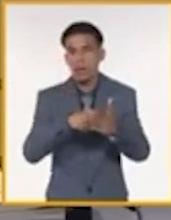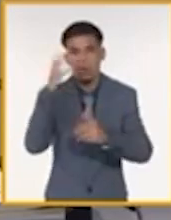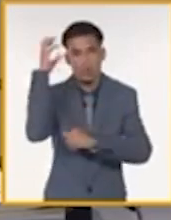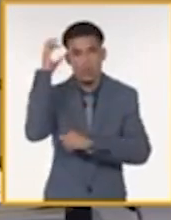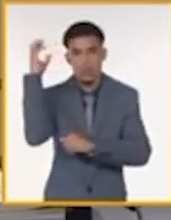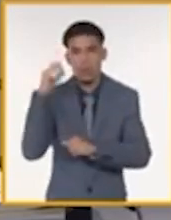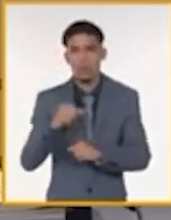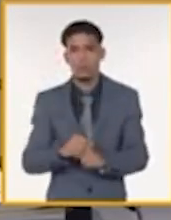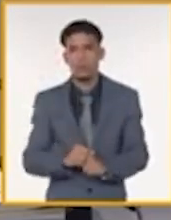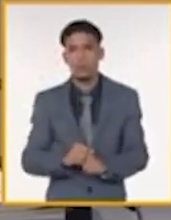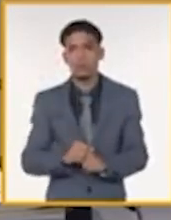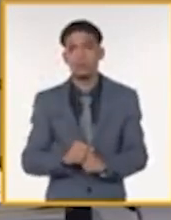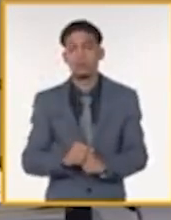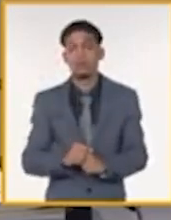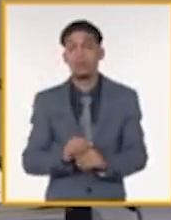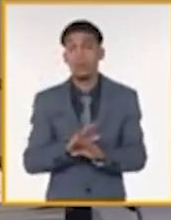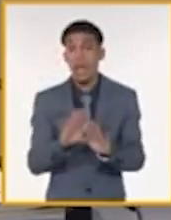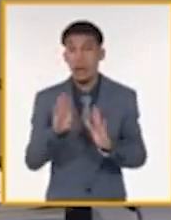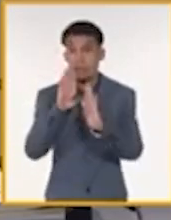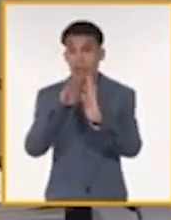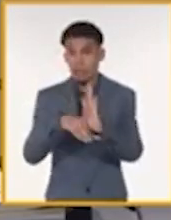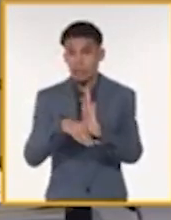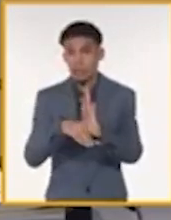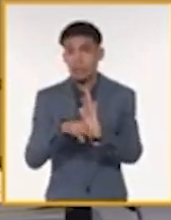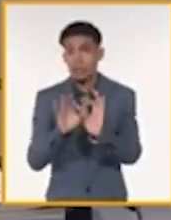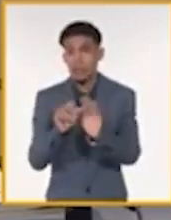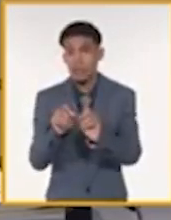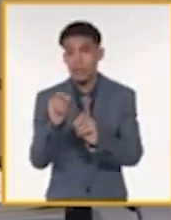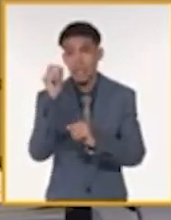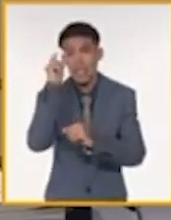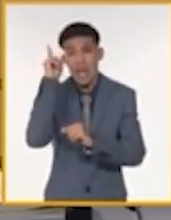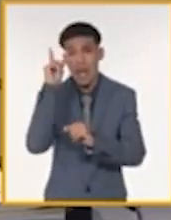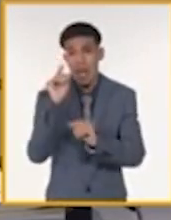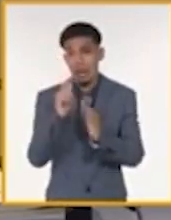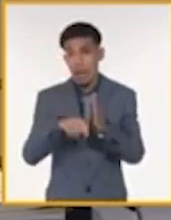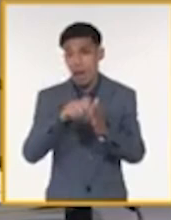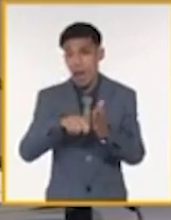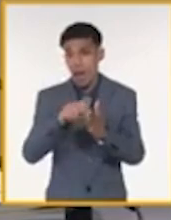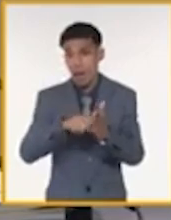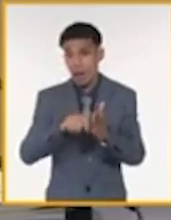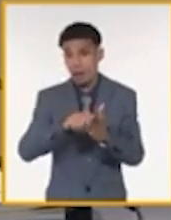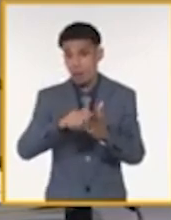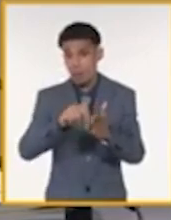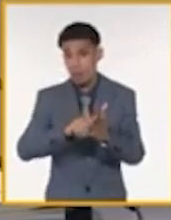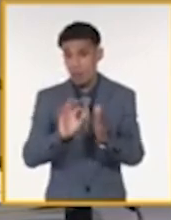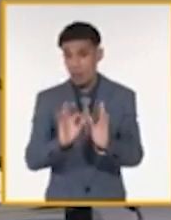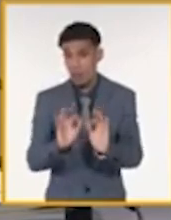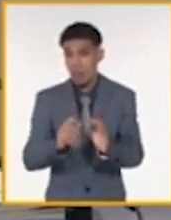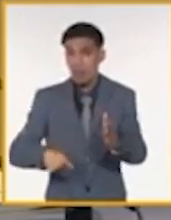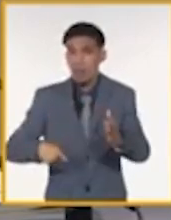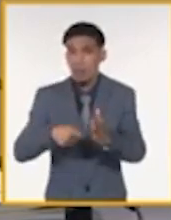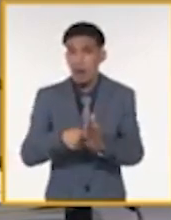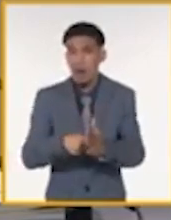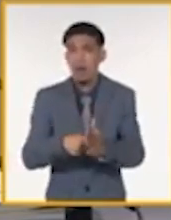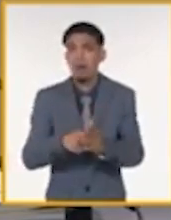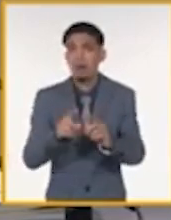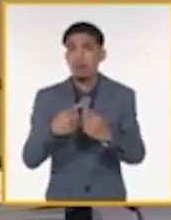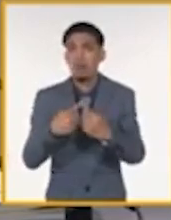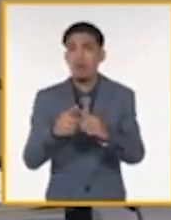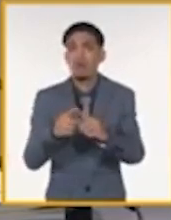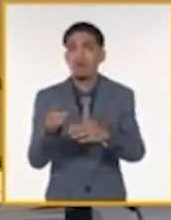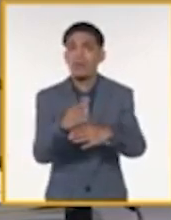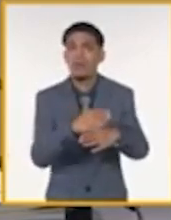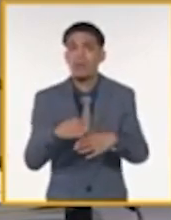a la vez que se ha suspendido Esa esa beneficio o esa exención del pago del impuesto por por los dividendos en los